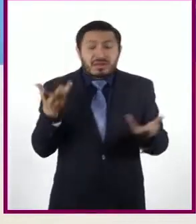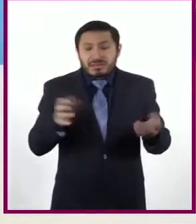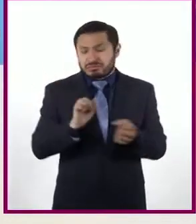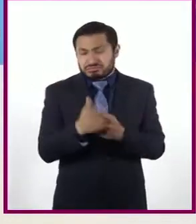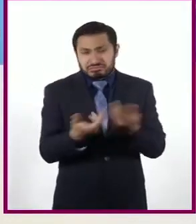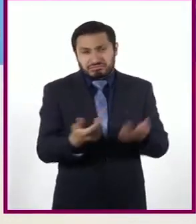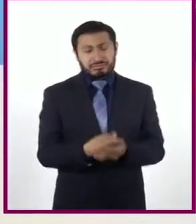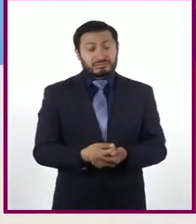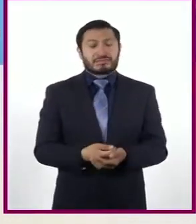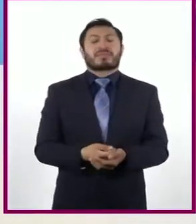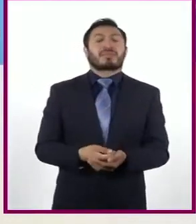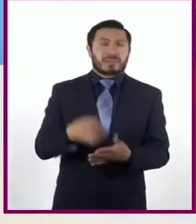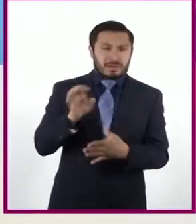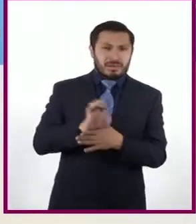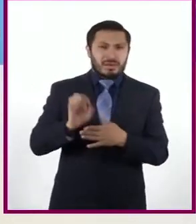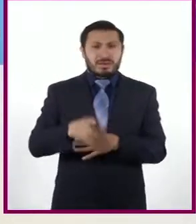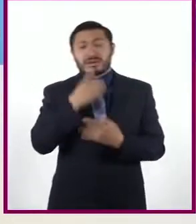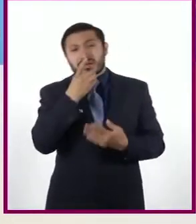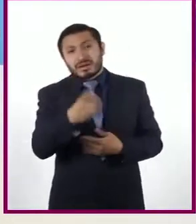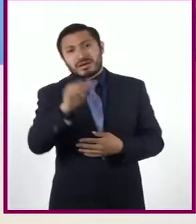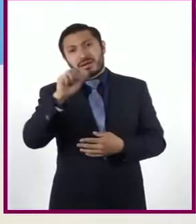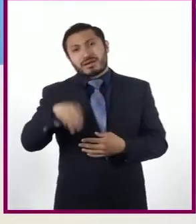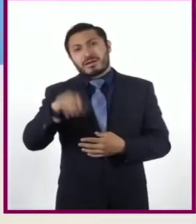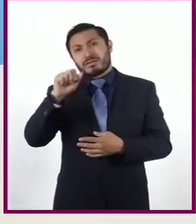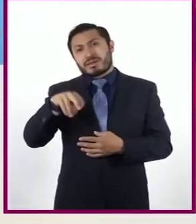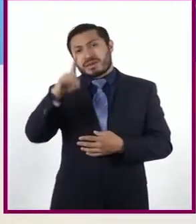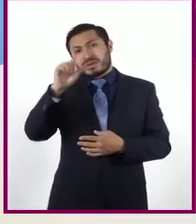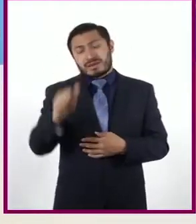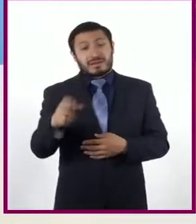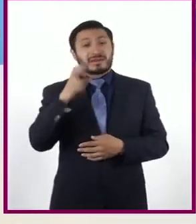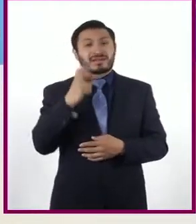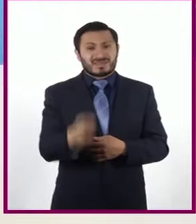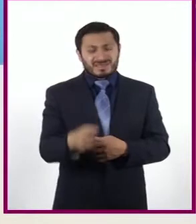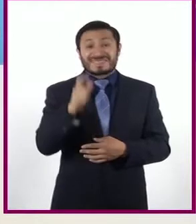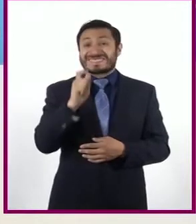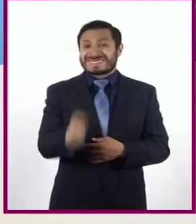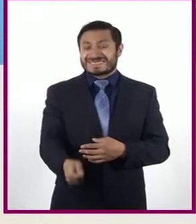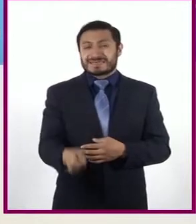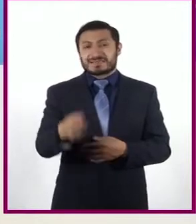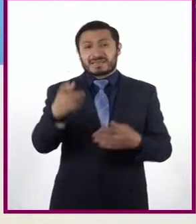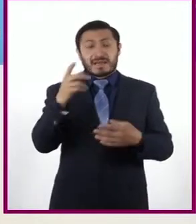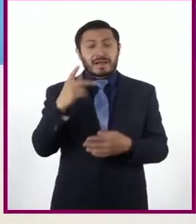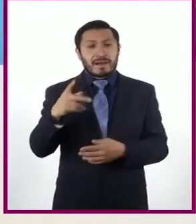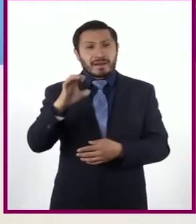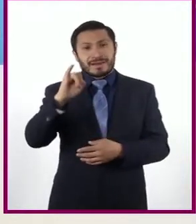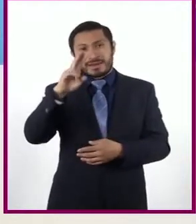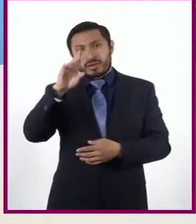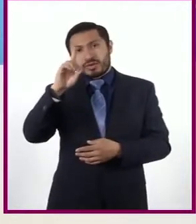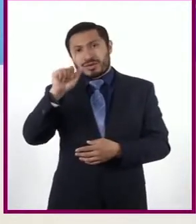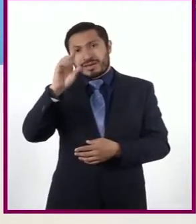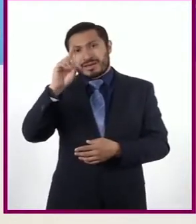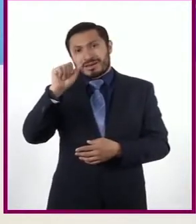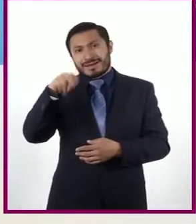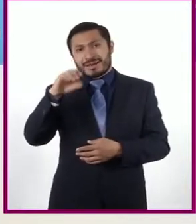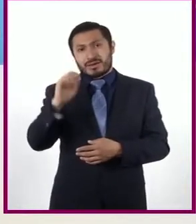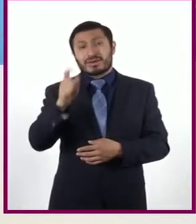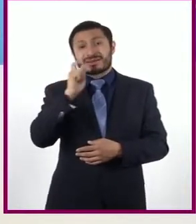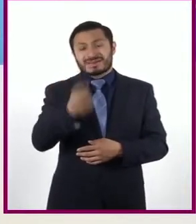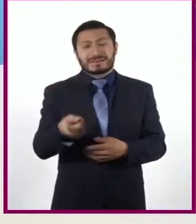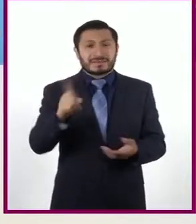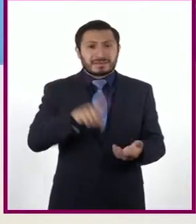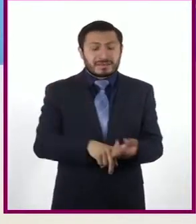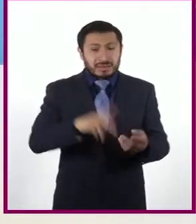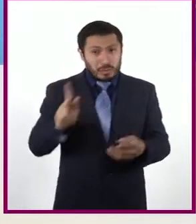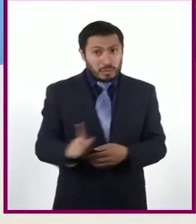Entonces, como nos escribió Amanda, ser ciudadana o ciudadano significa formar parte del pueblo con todos